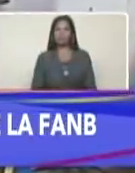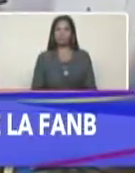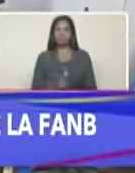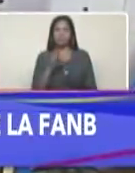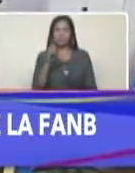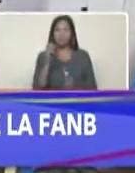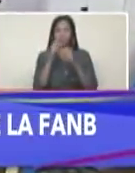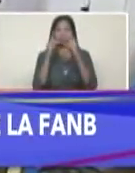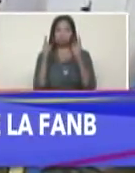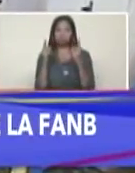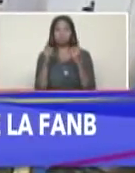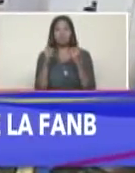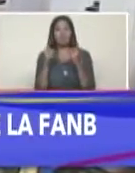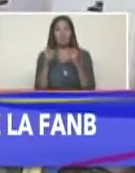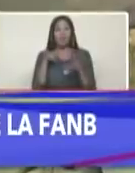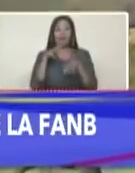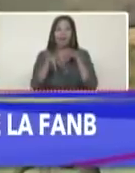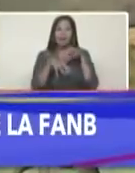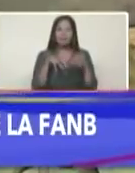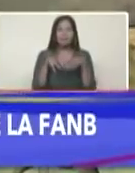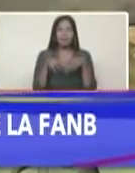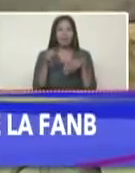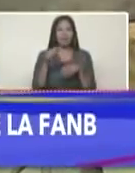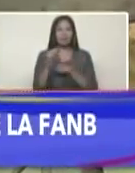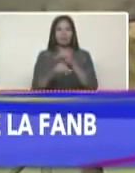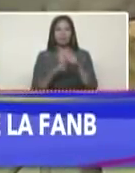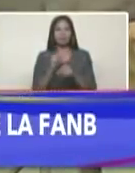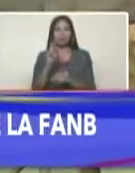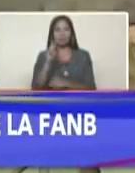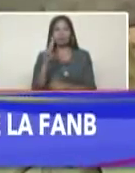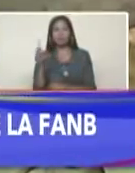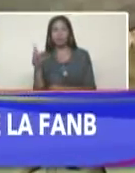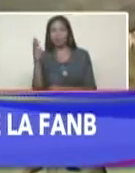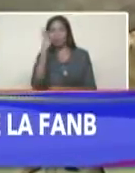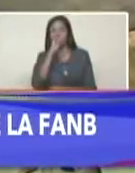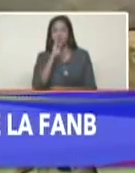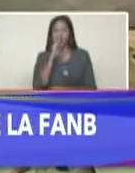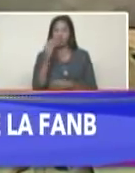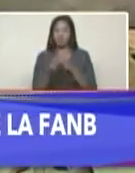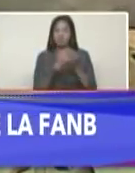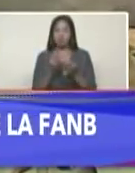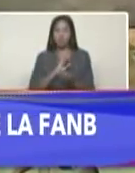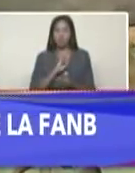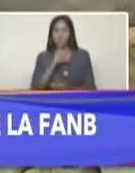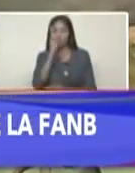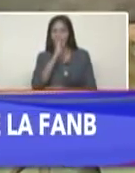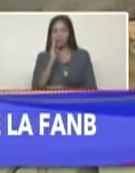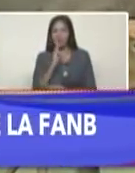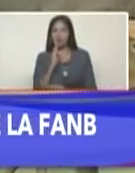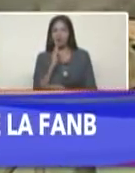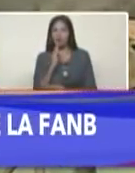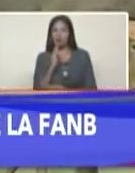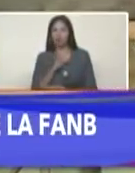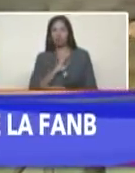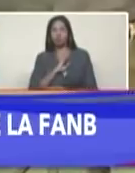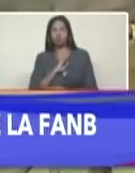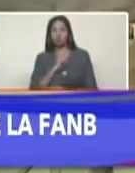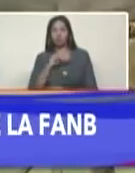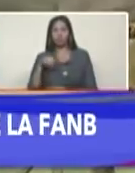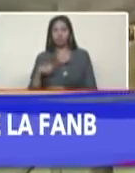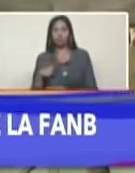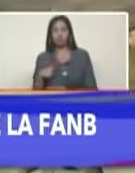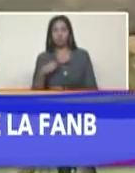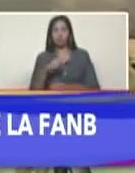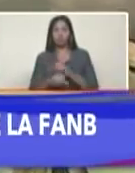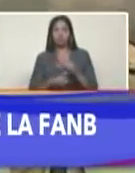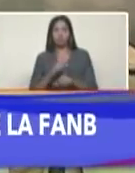de la ganadería tropical en el siglo XXI. Los brasileños se ufanaron del milagro del siglo XX. Nosotros tenemos el milagro del siglo